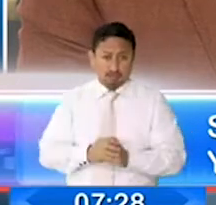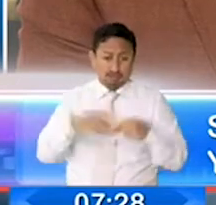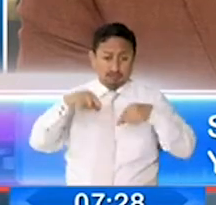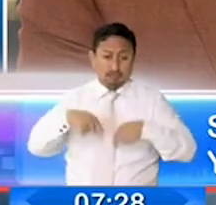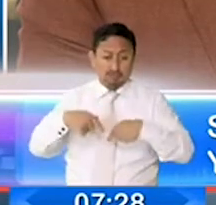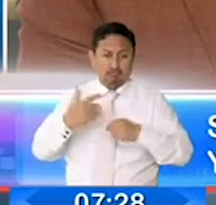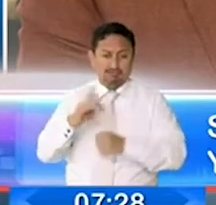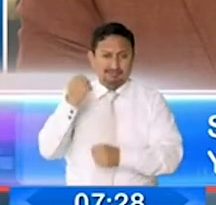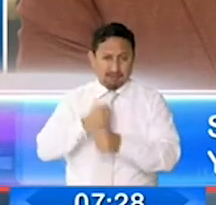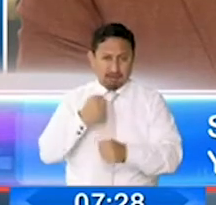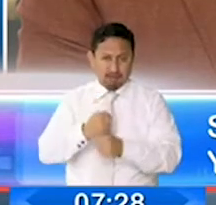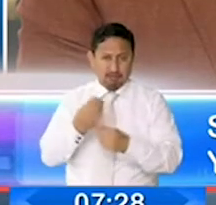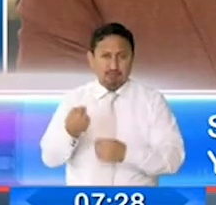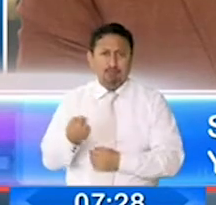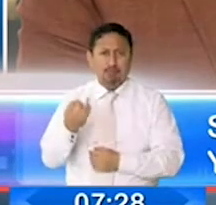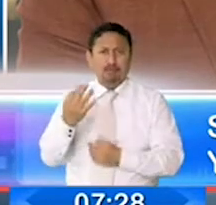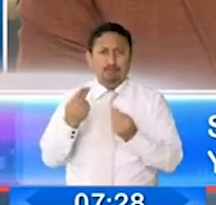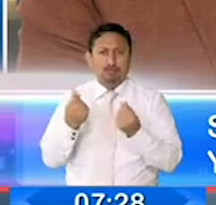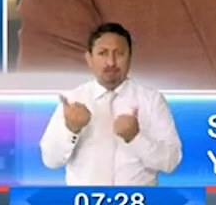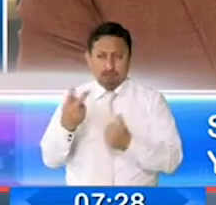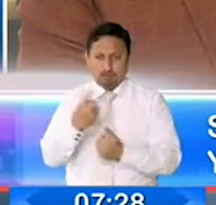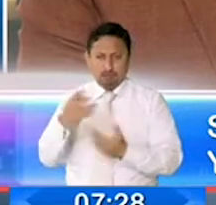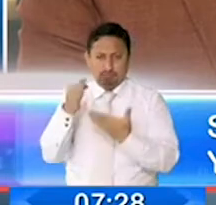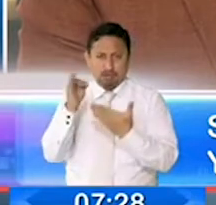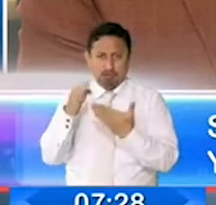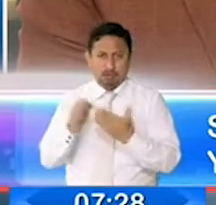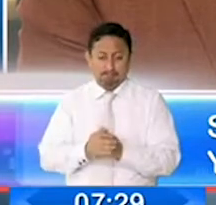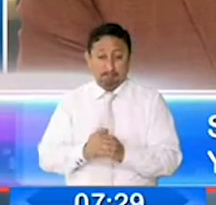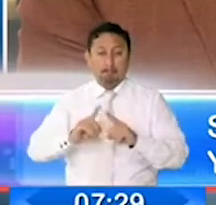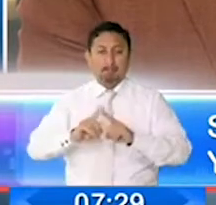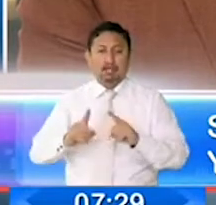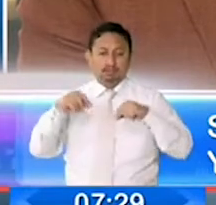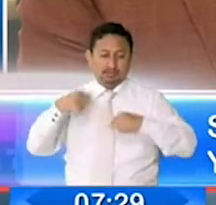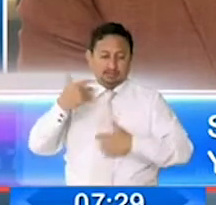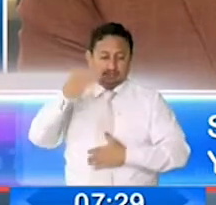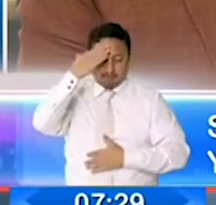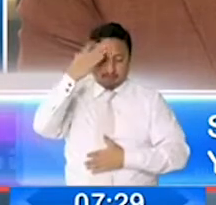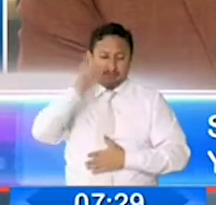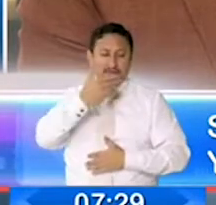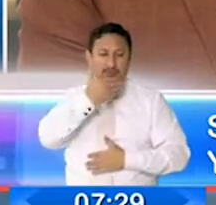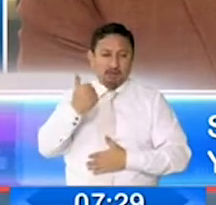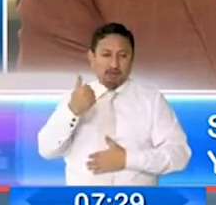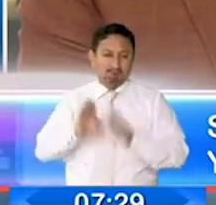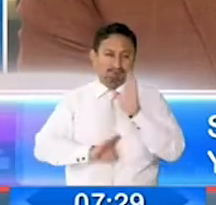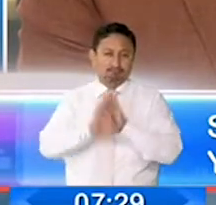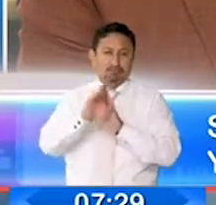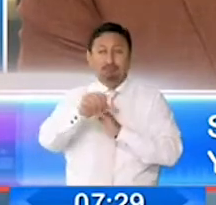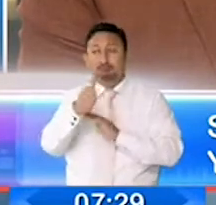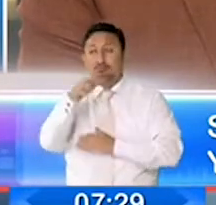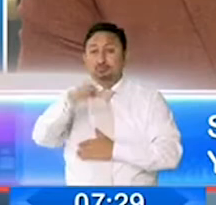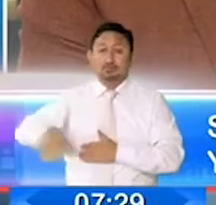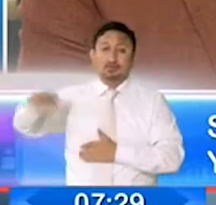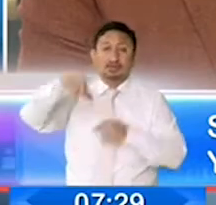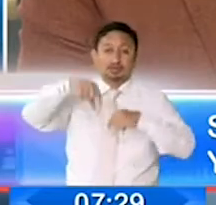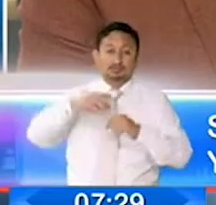importante trabajo en lo cuantitativo y en lo cualitativo. Pero si queremos mejorar, si queremos avanzar como otros estados,